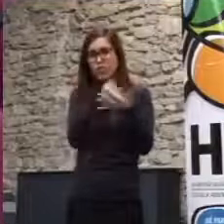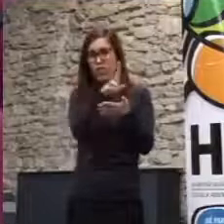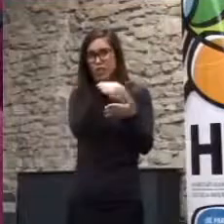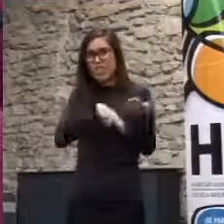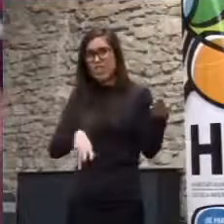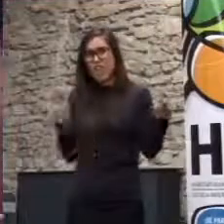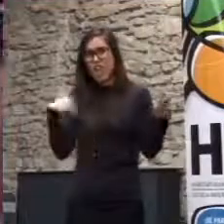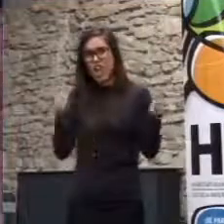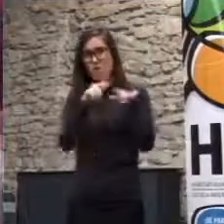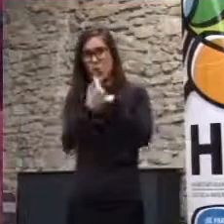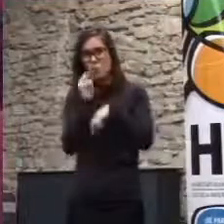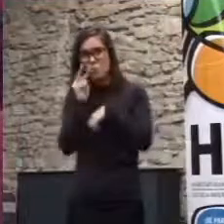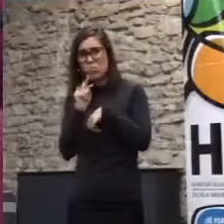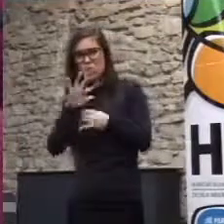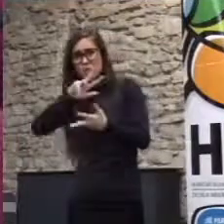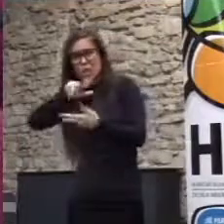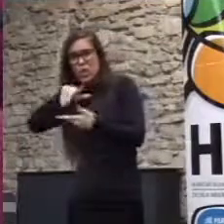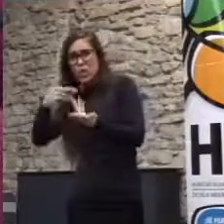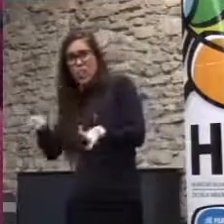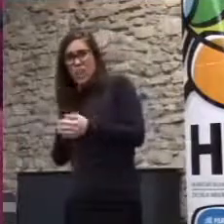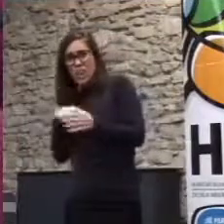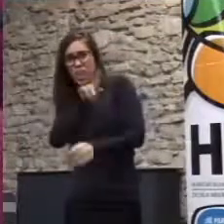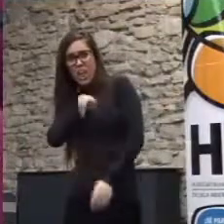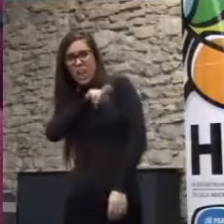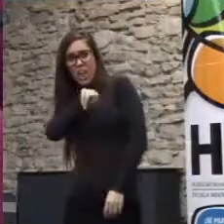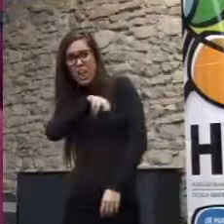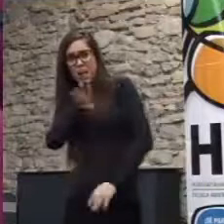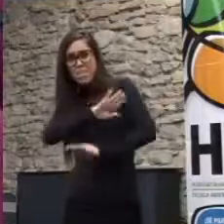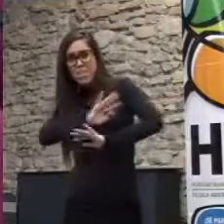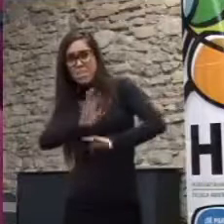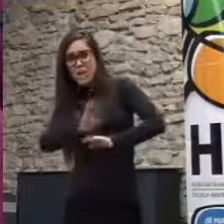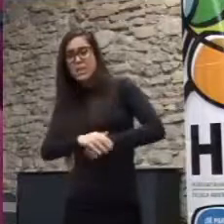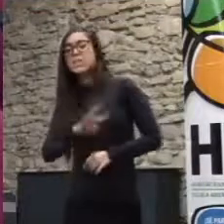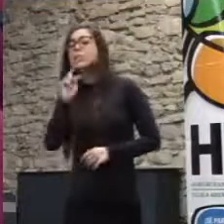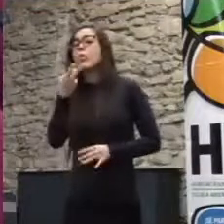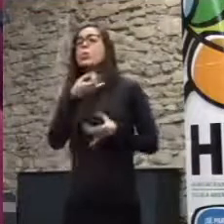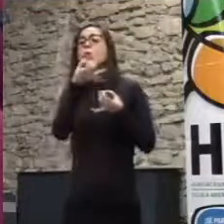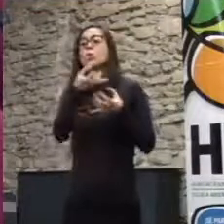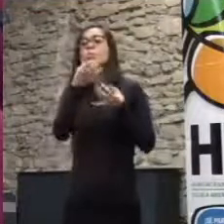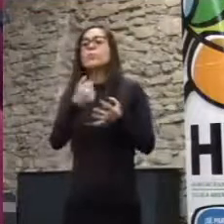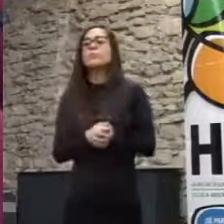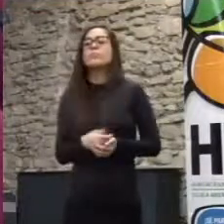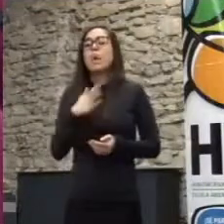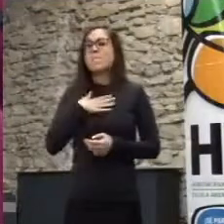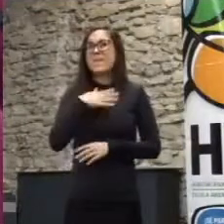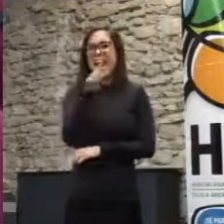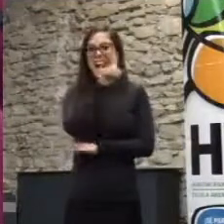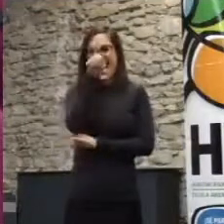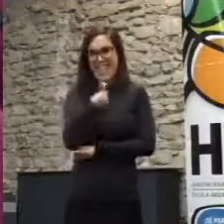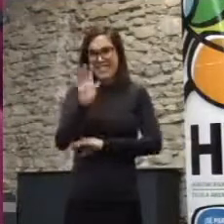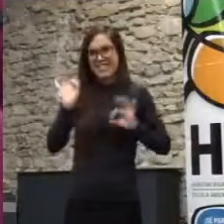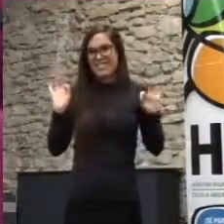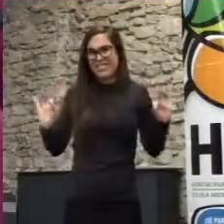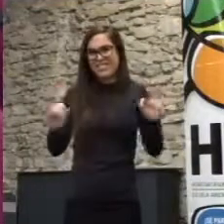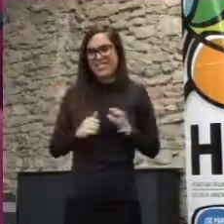lo que vemos es cómo se refleja en los medios. Segundo comentario. Me parece fundamental que los medios,